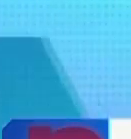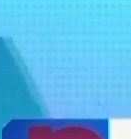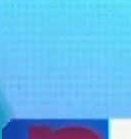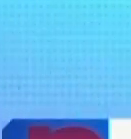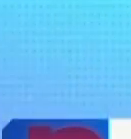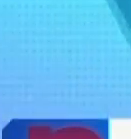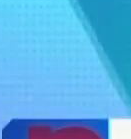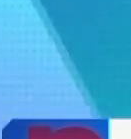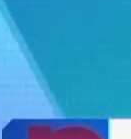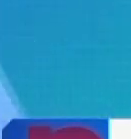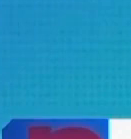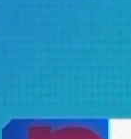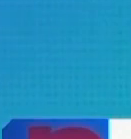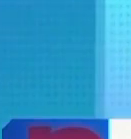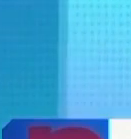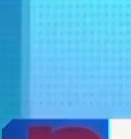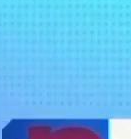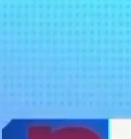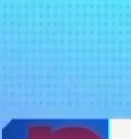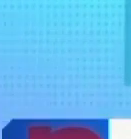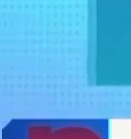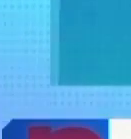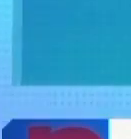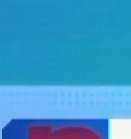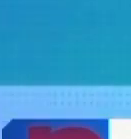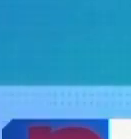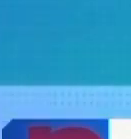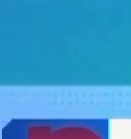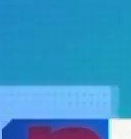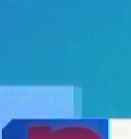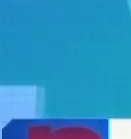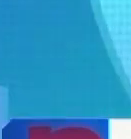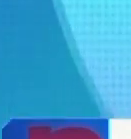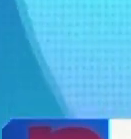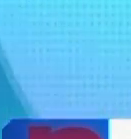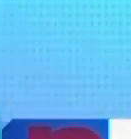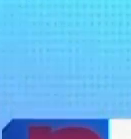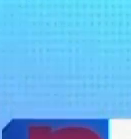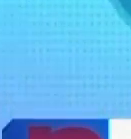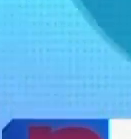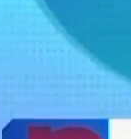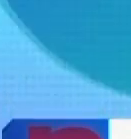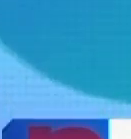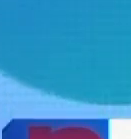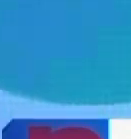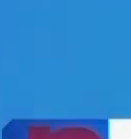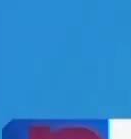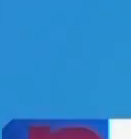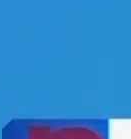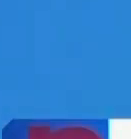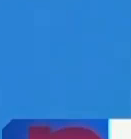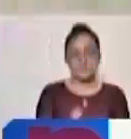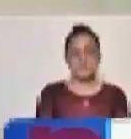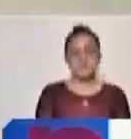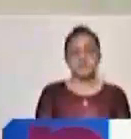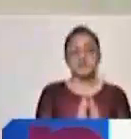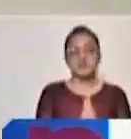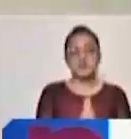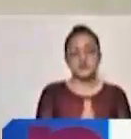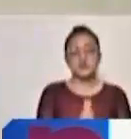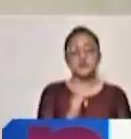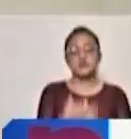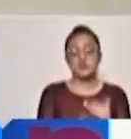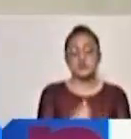que ahondar todavía más hasta tener resultados claros sobre esta indagatoria. En